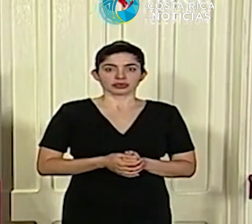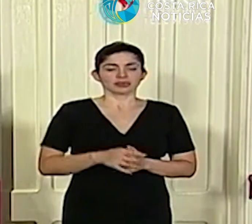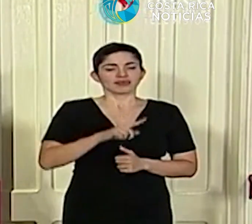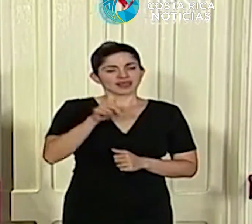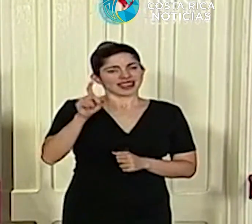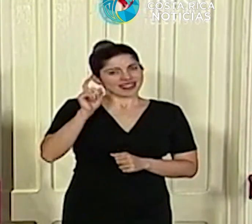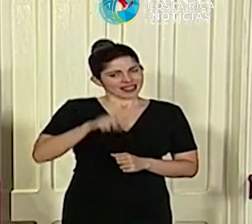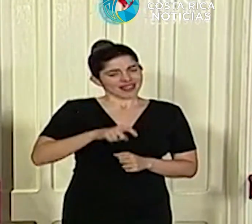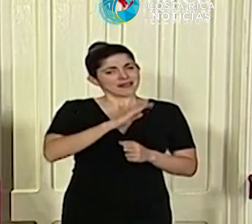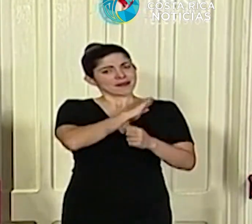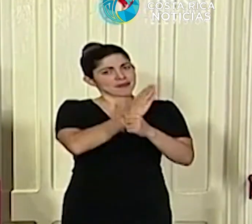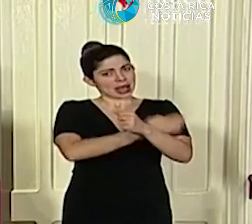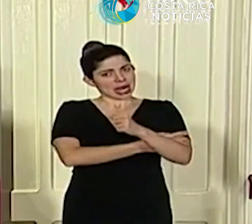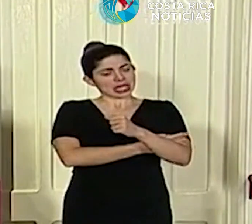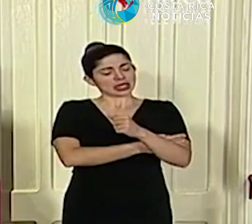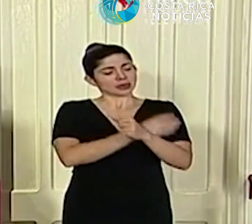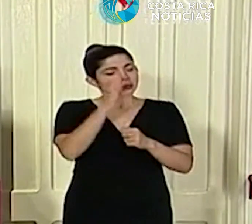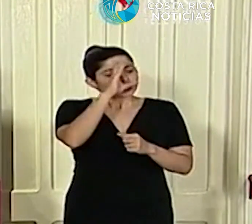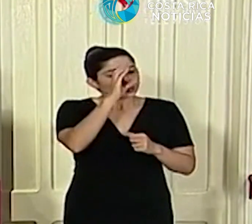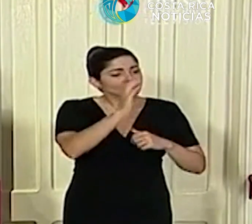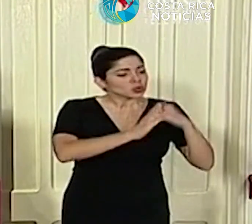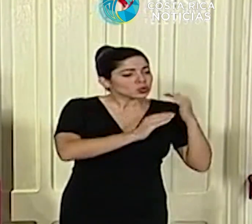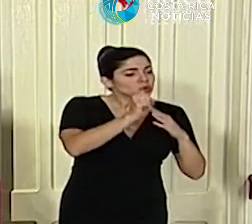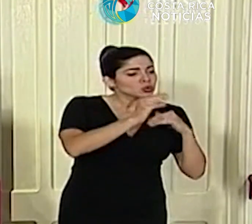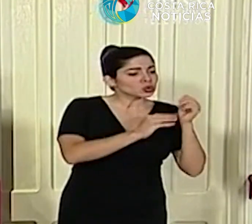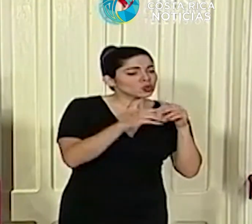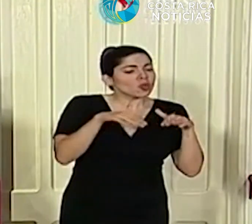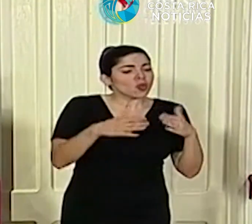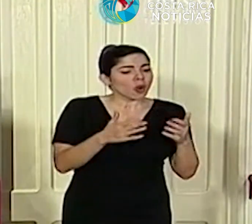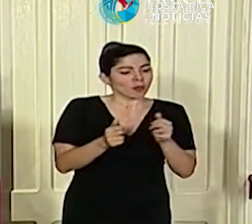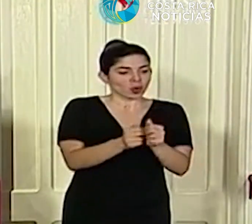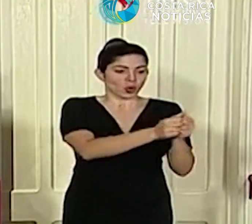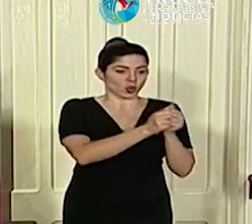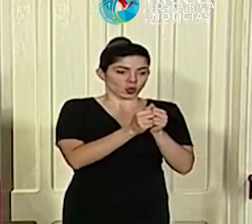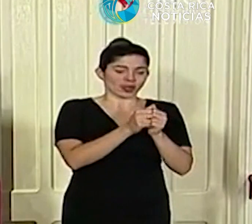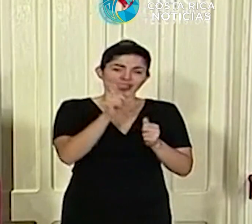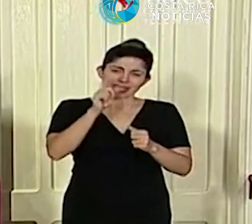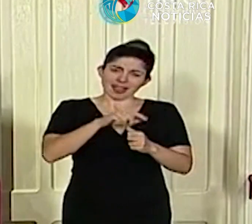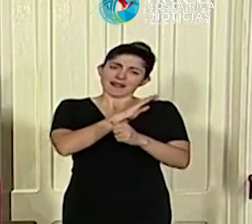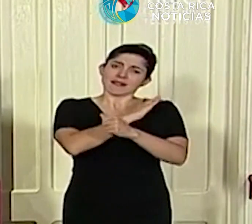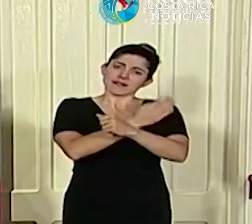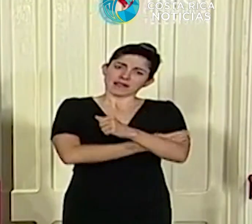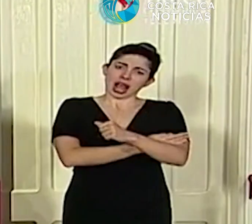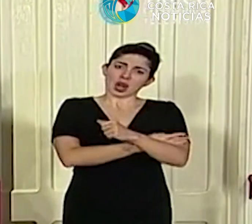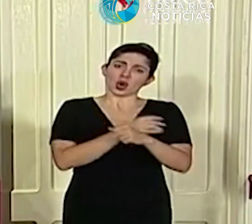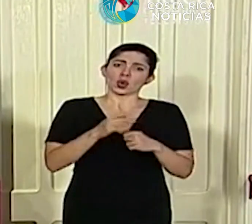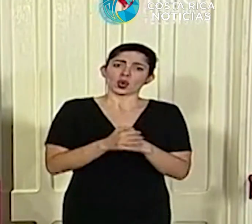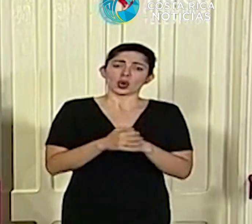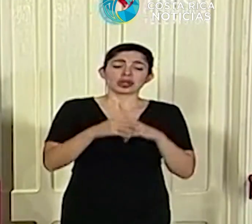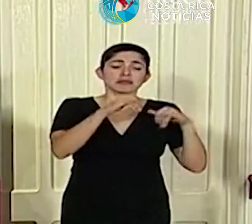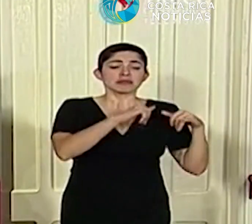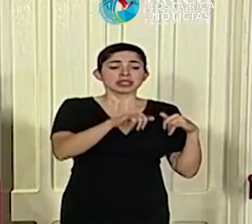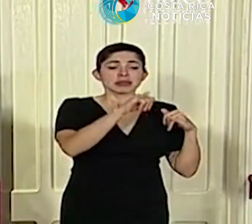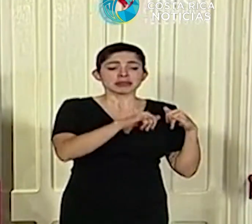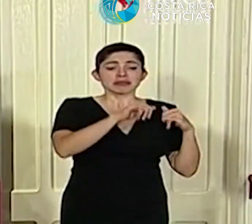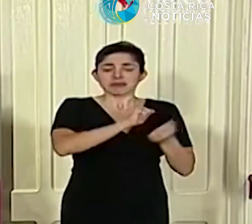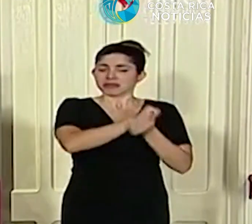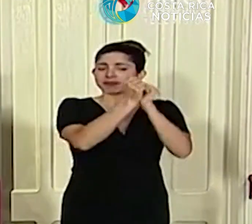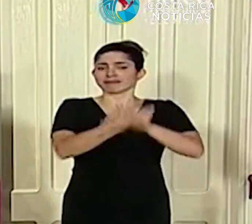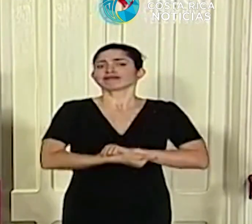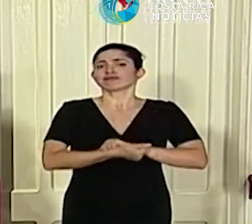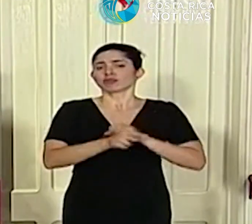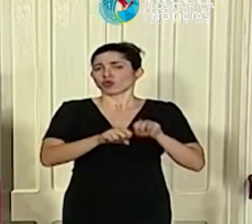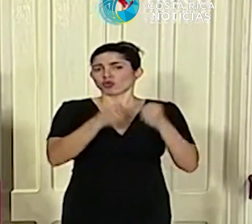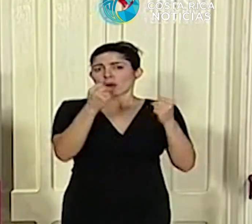Tengamos ese valor de construir juntas y juntos, tengamos ese valor de romper el status quo.